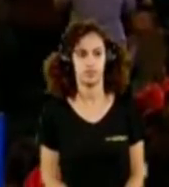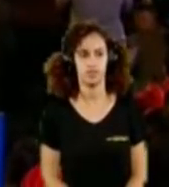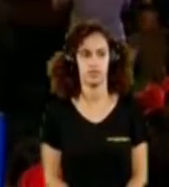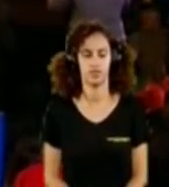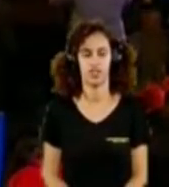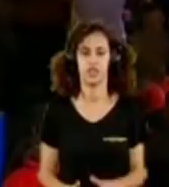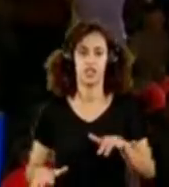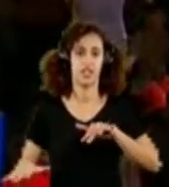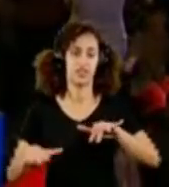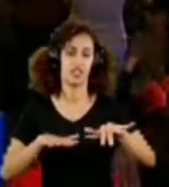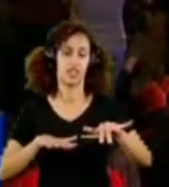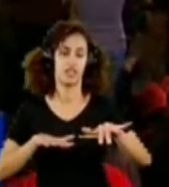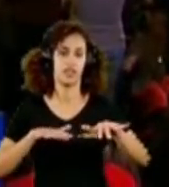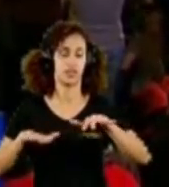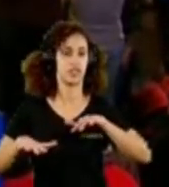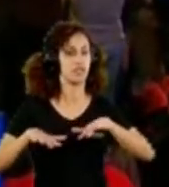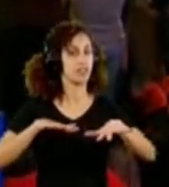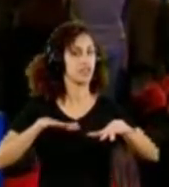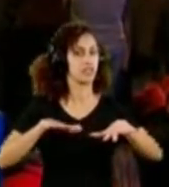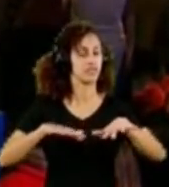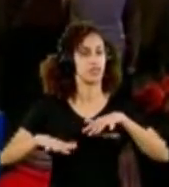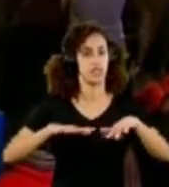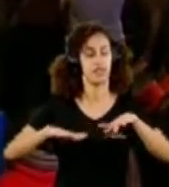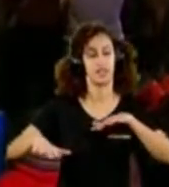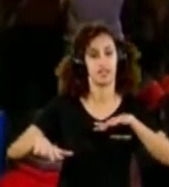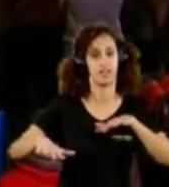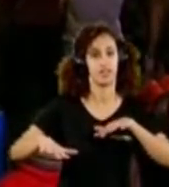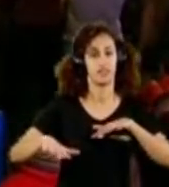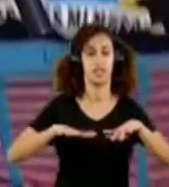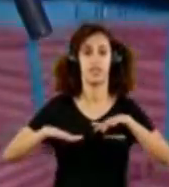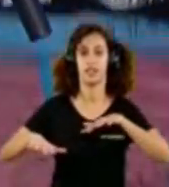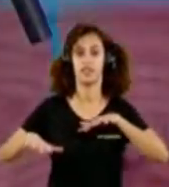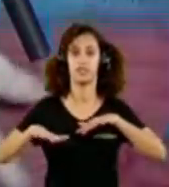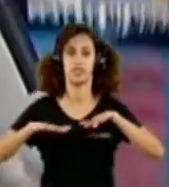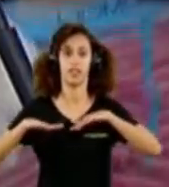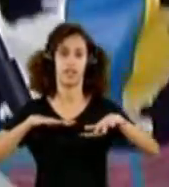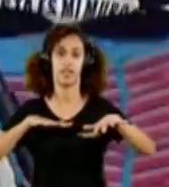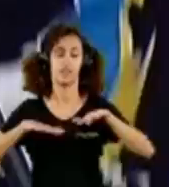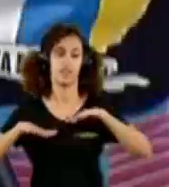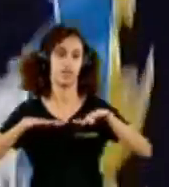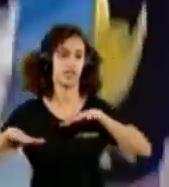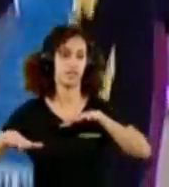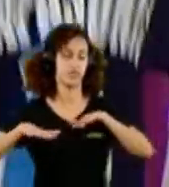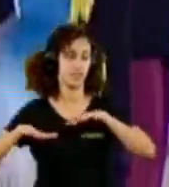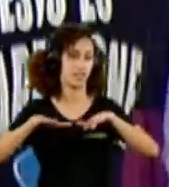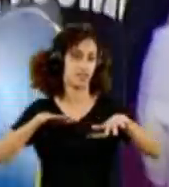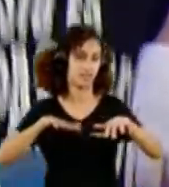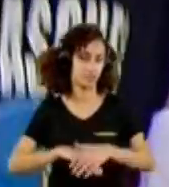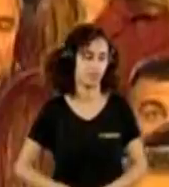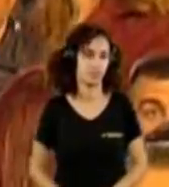Vibra, vibra, vibra, vibra, vibra, vibra, vibra,